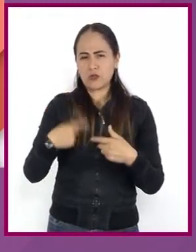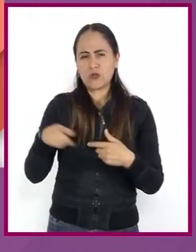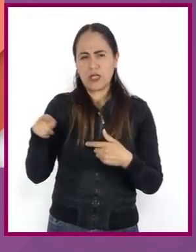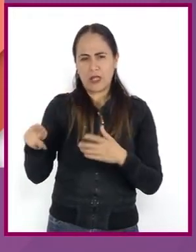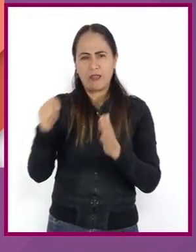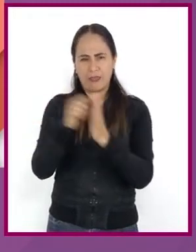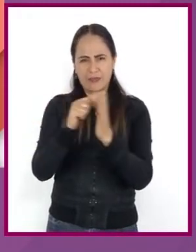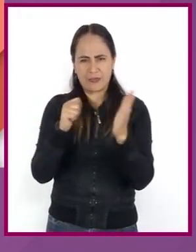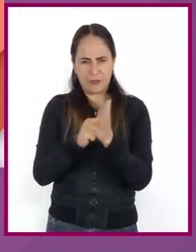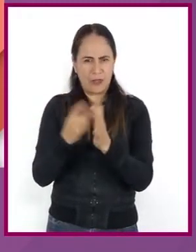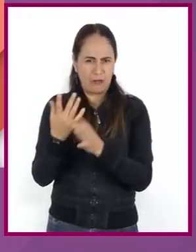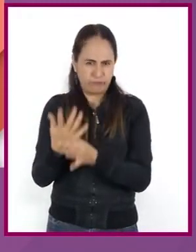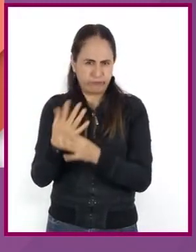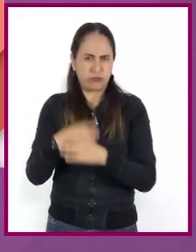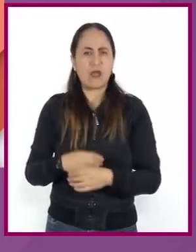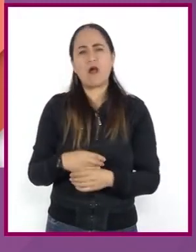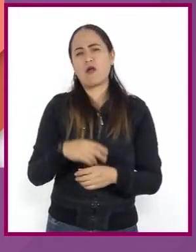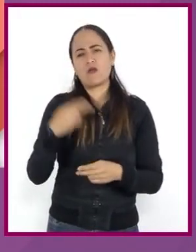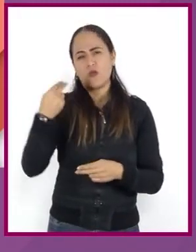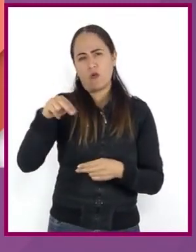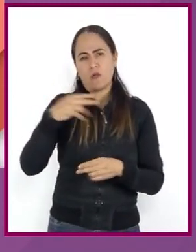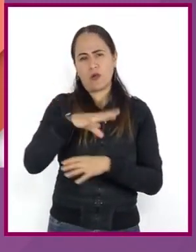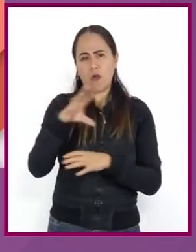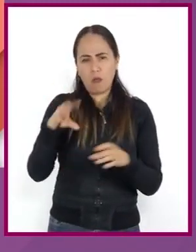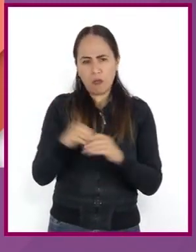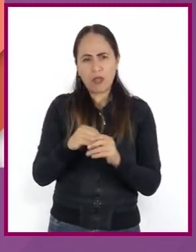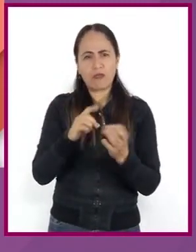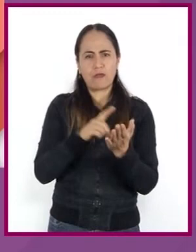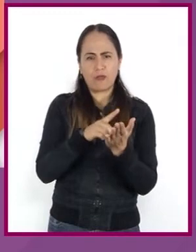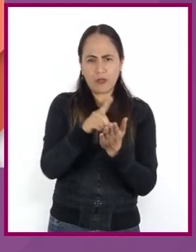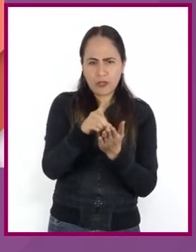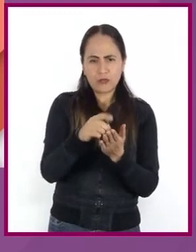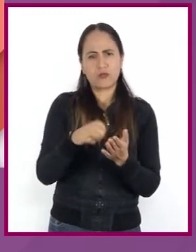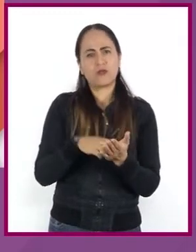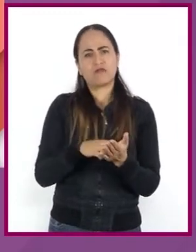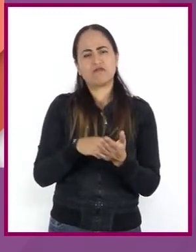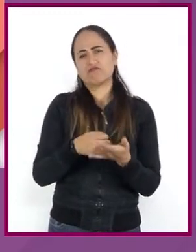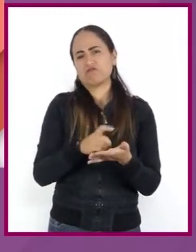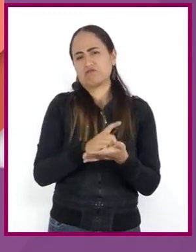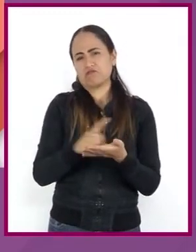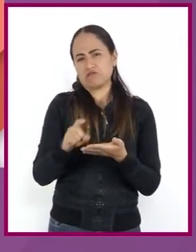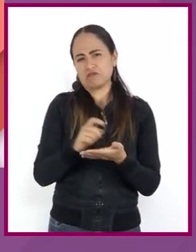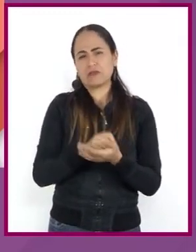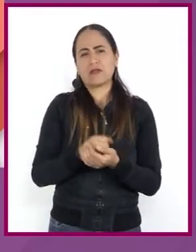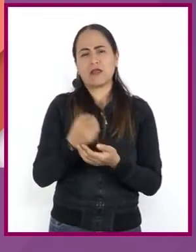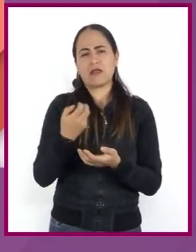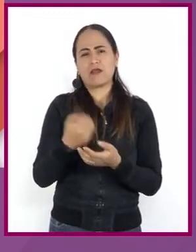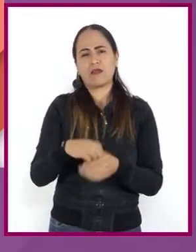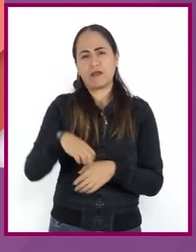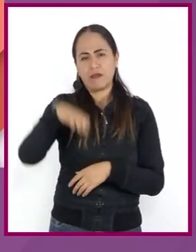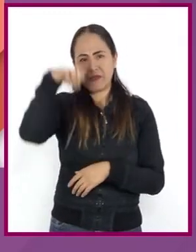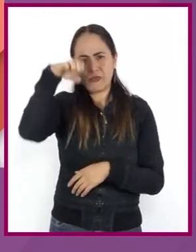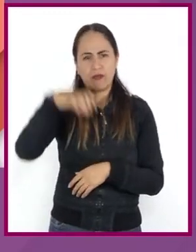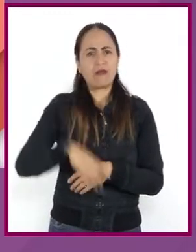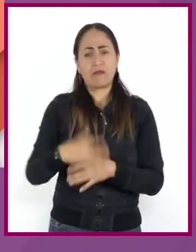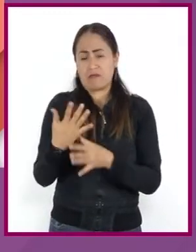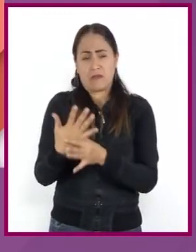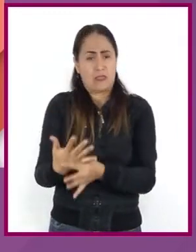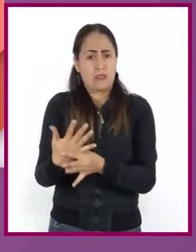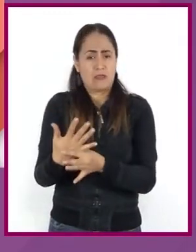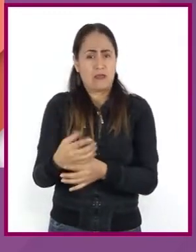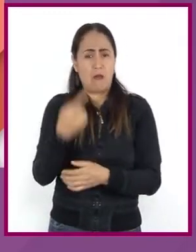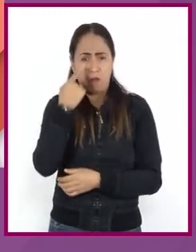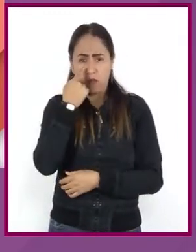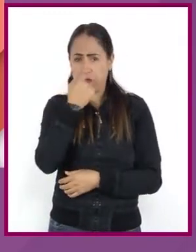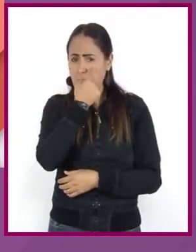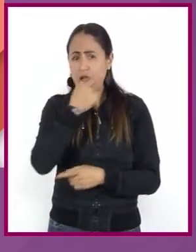nombre completo, dirección, edad, declaraciones, lo que expone el testador, quien decide